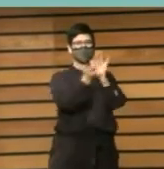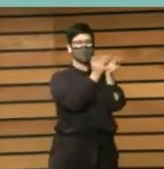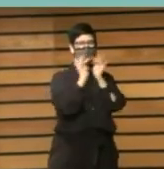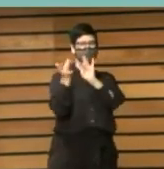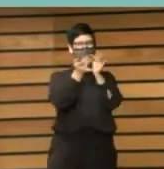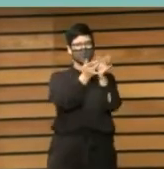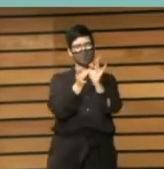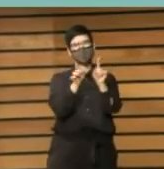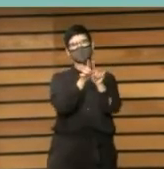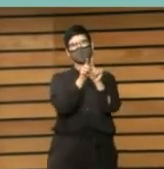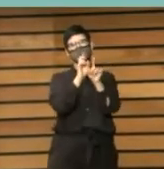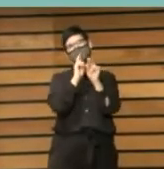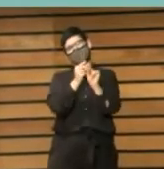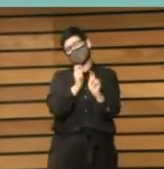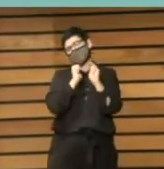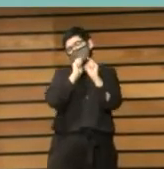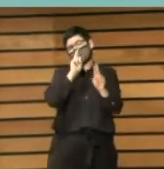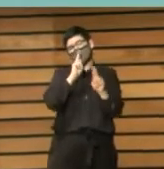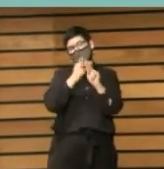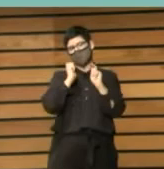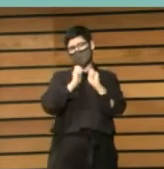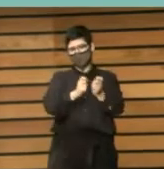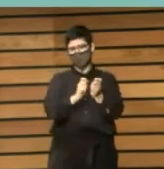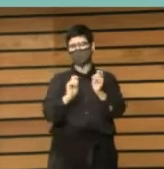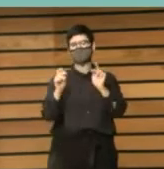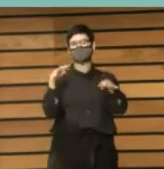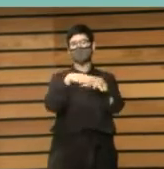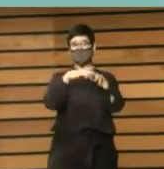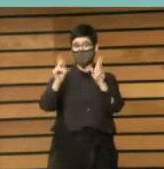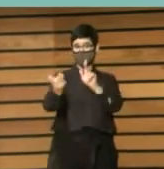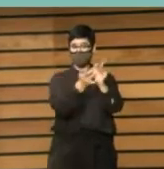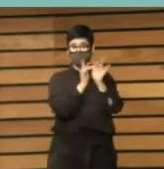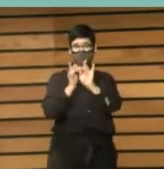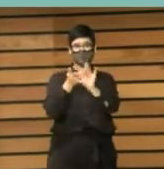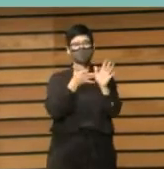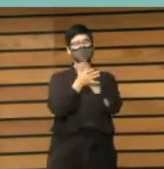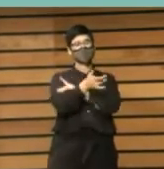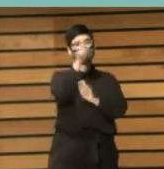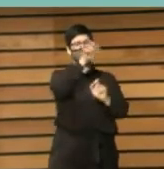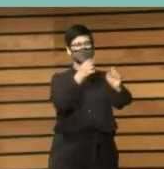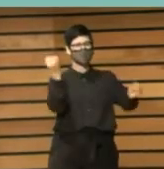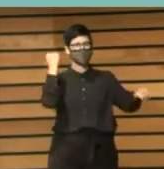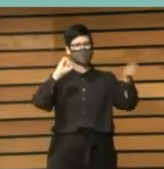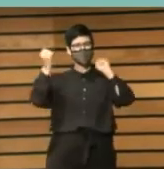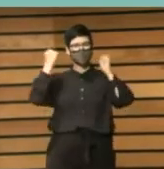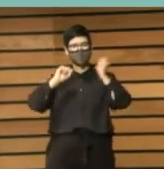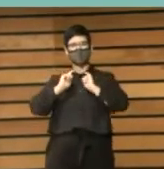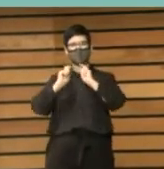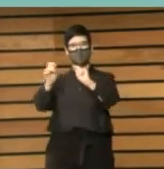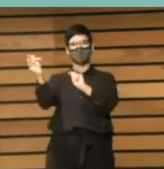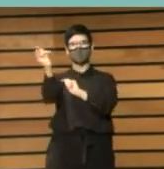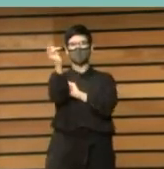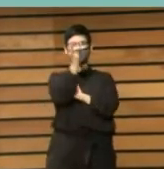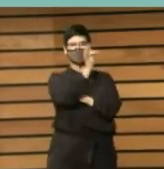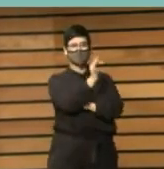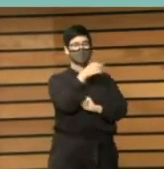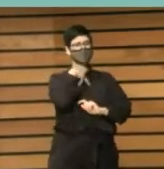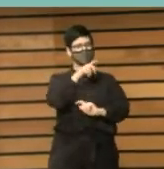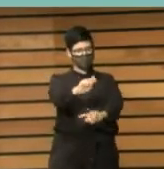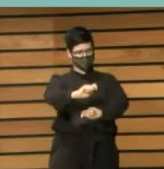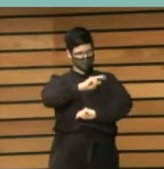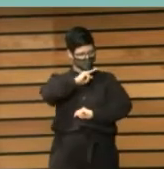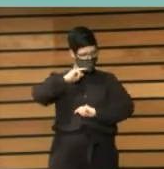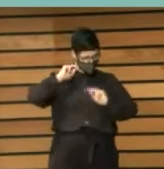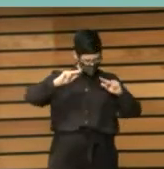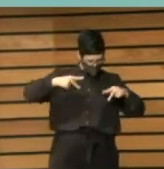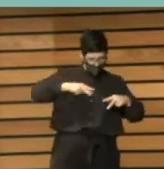llamarlo así, es aquello, son los actores a que podemos dar algo de positivo, eso significa darnos valor a nosotros mismos, pero también